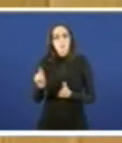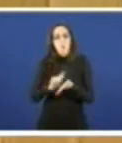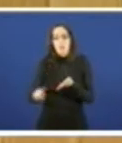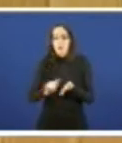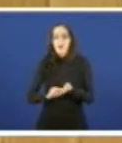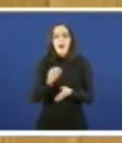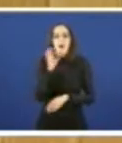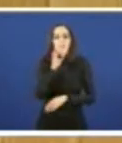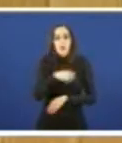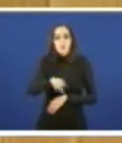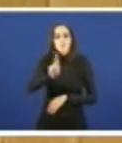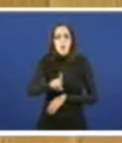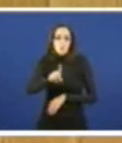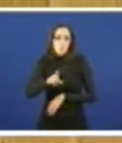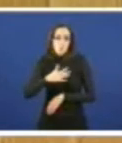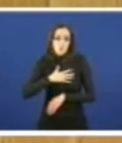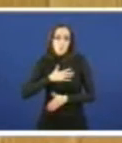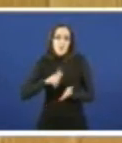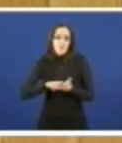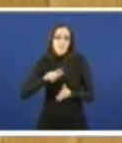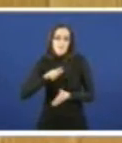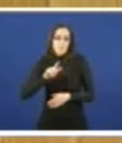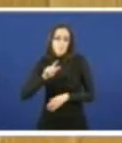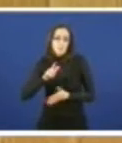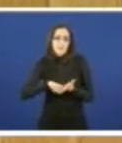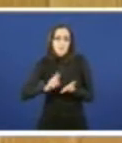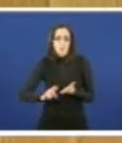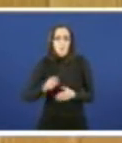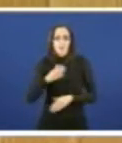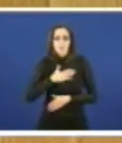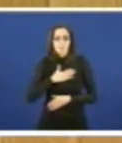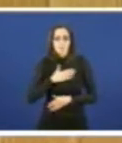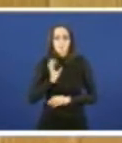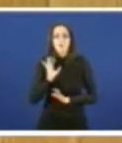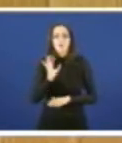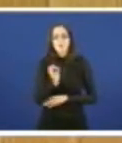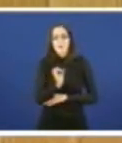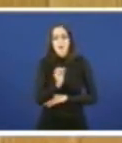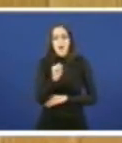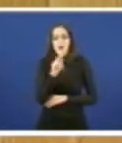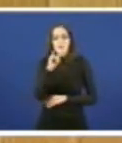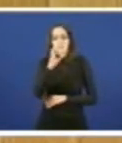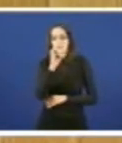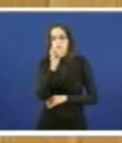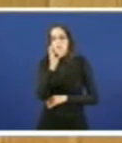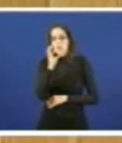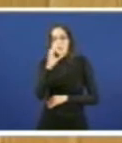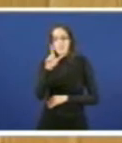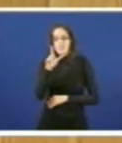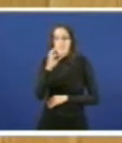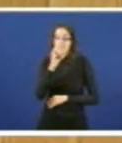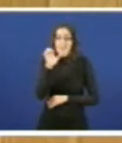de toda a nosa literatura. Si é certo o que decía Aristóteles, de que as palabras do poeta son máis sentidas,